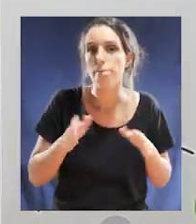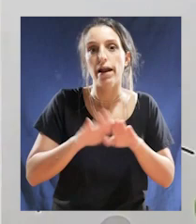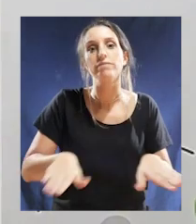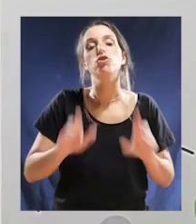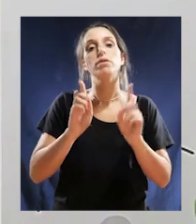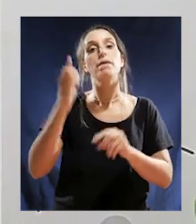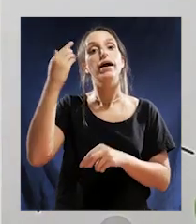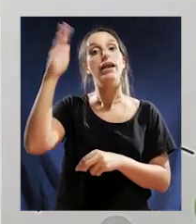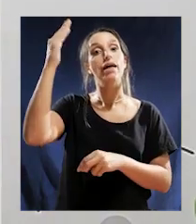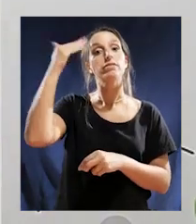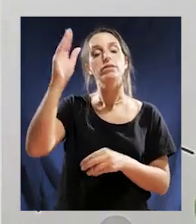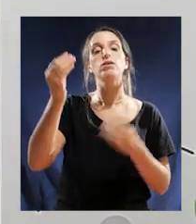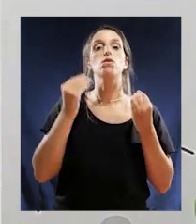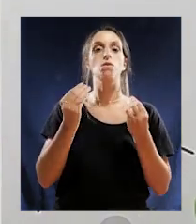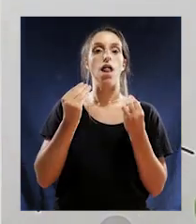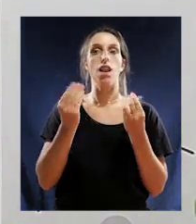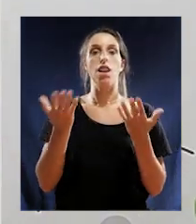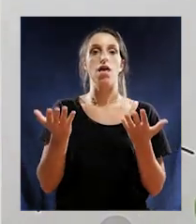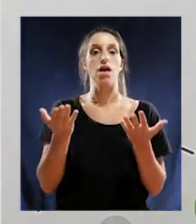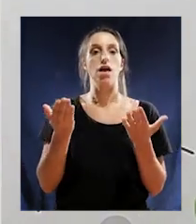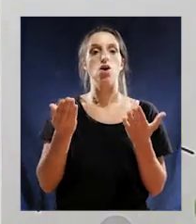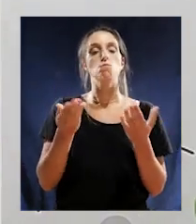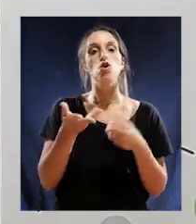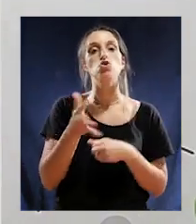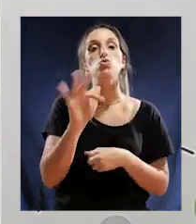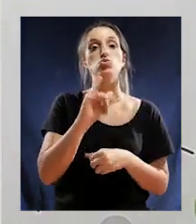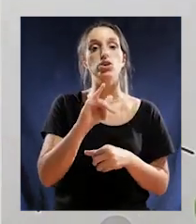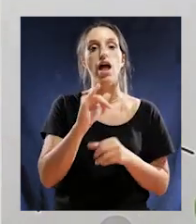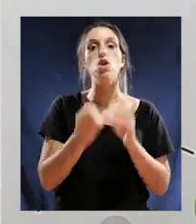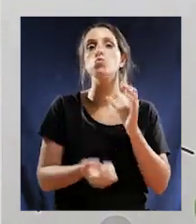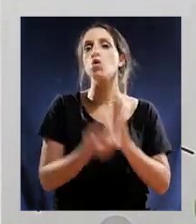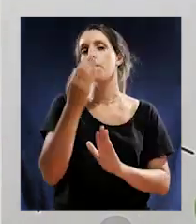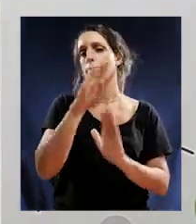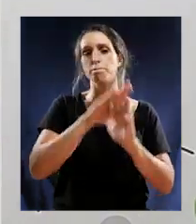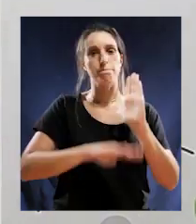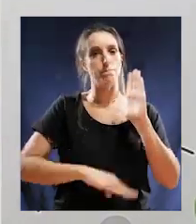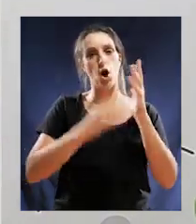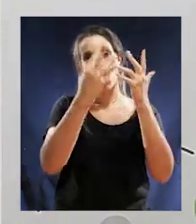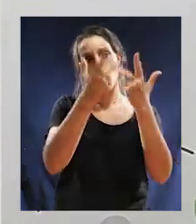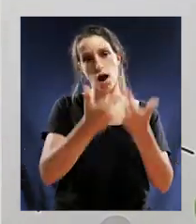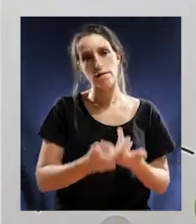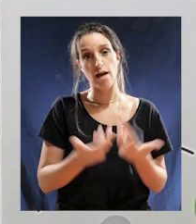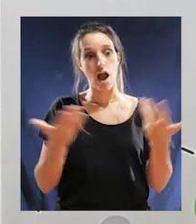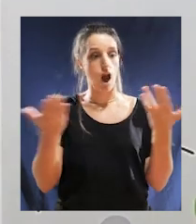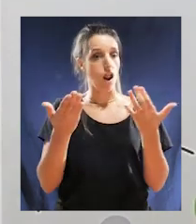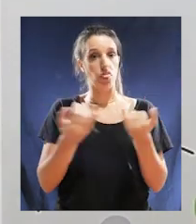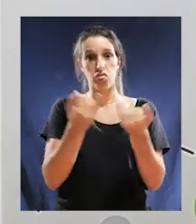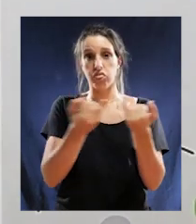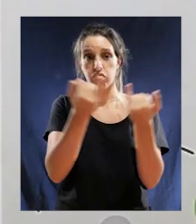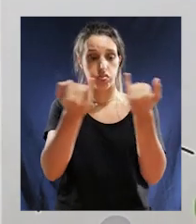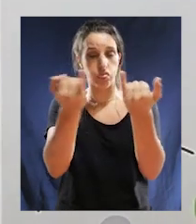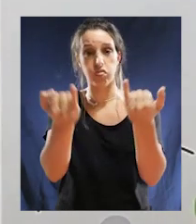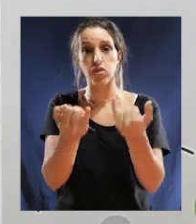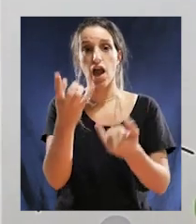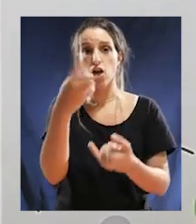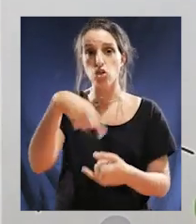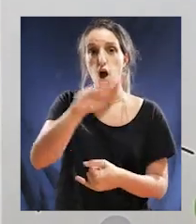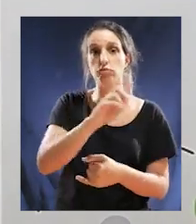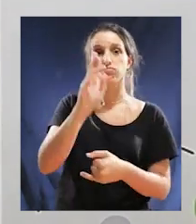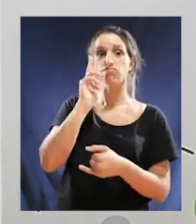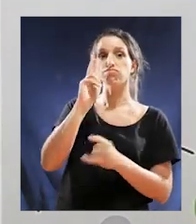chicos y para los grandes es instalar unas rutinas nuevas provisorias que estarán estos días acompañando se